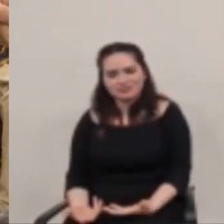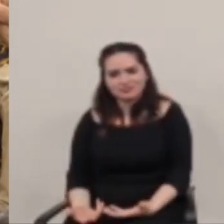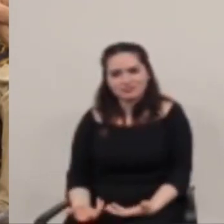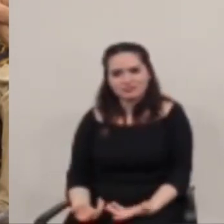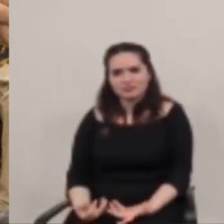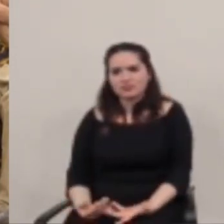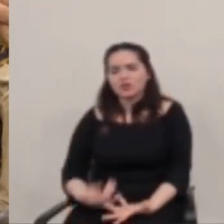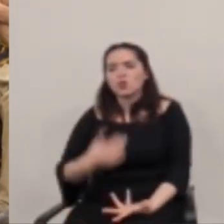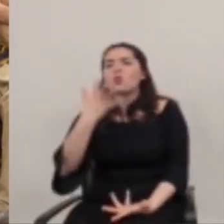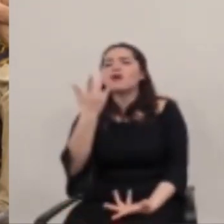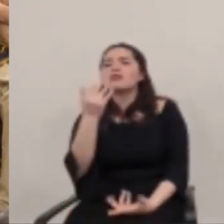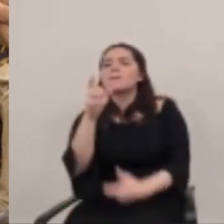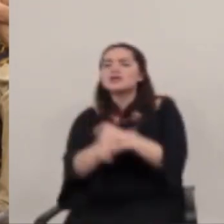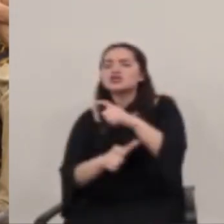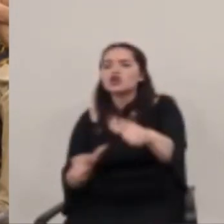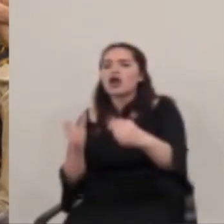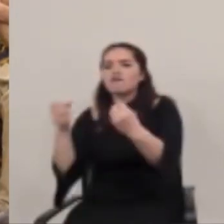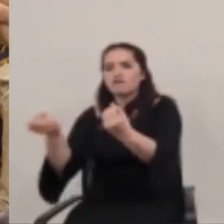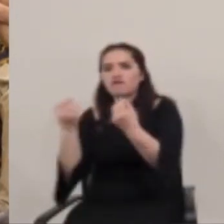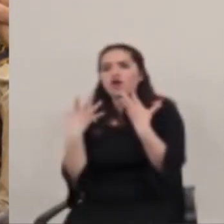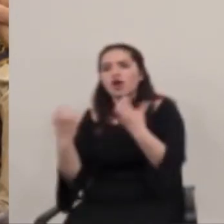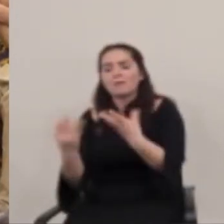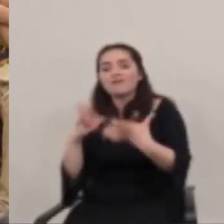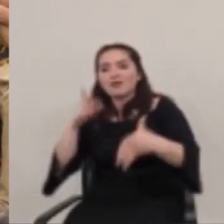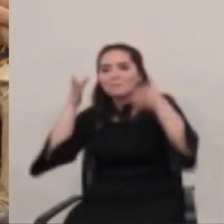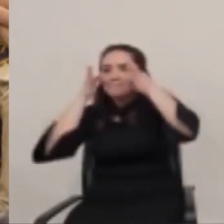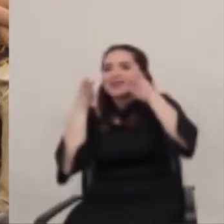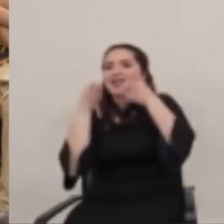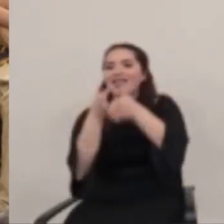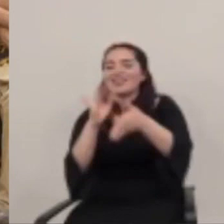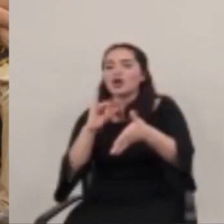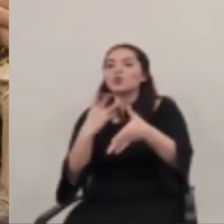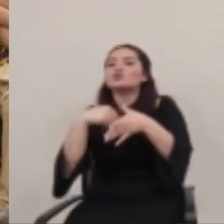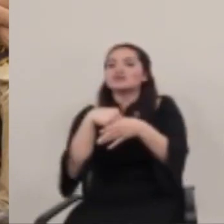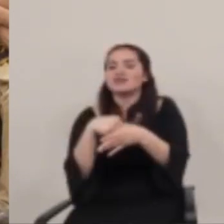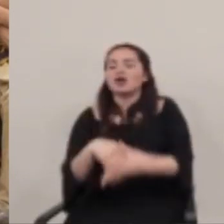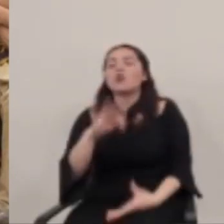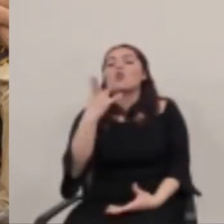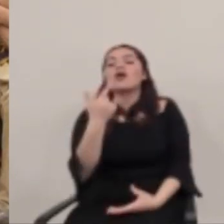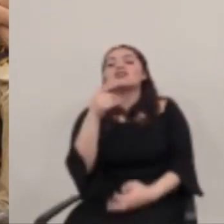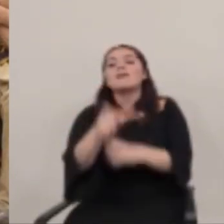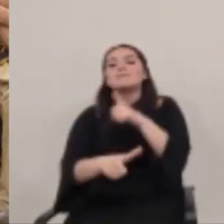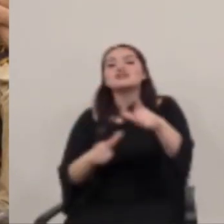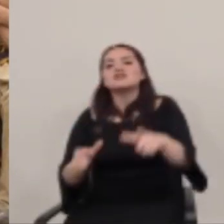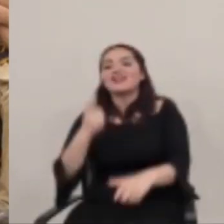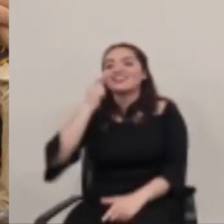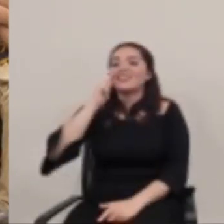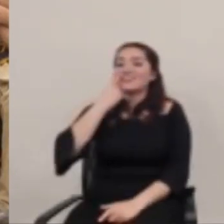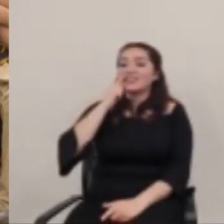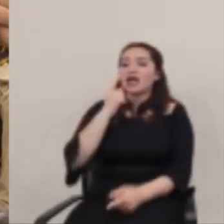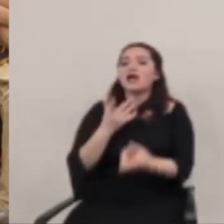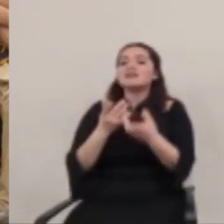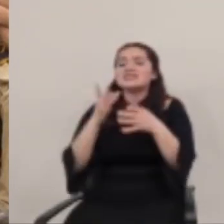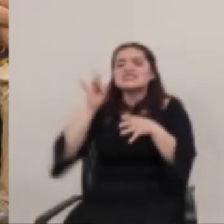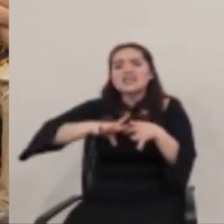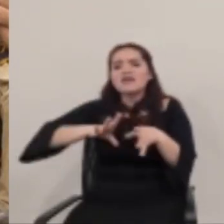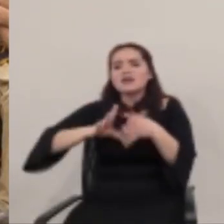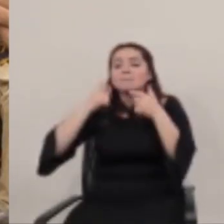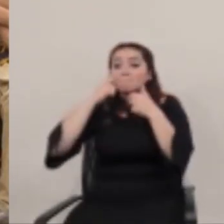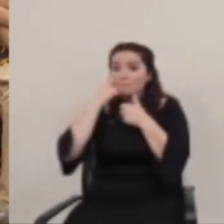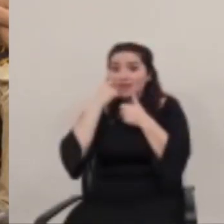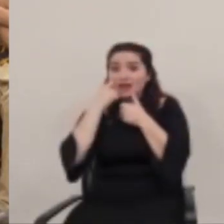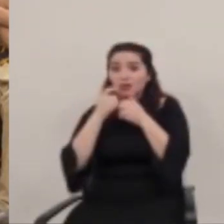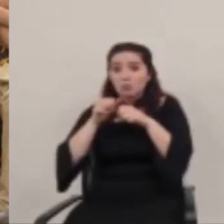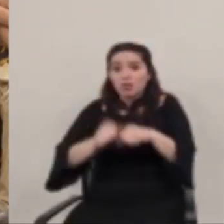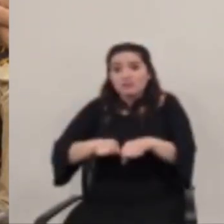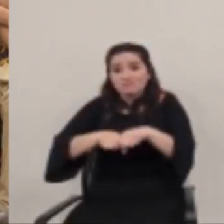¿Cuántos arquitectos están formados con una mirada inclusiva? ¿Cuántos dentistas saben tratar niños con piel de cristal que si no los tratan bien les pueden